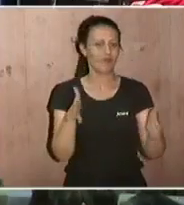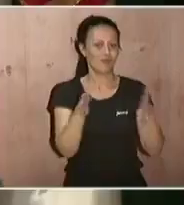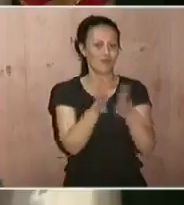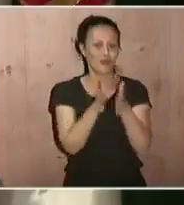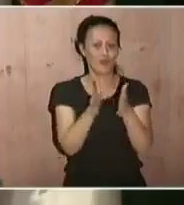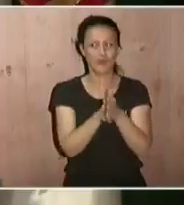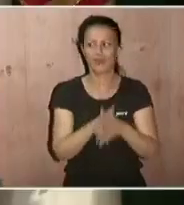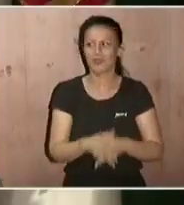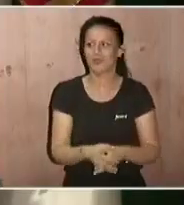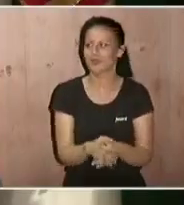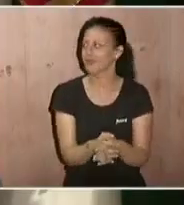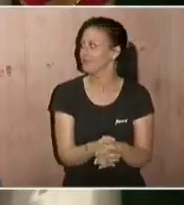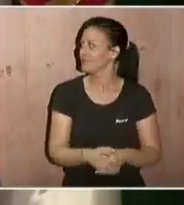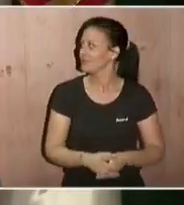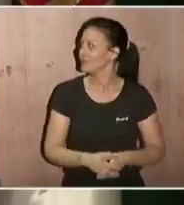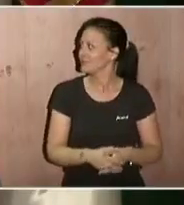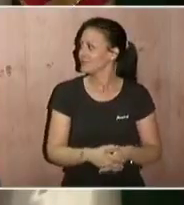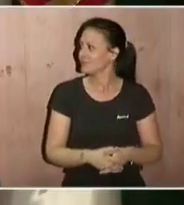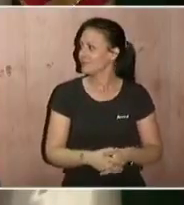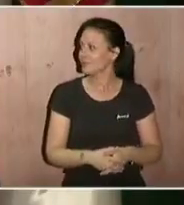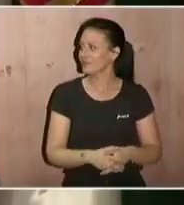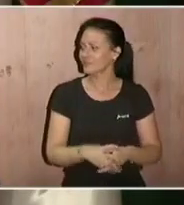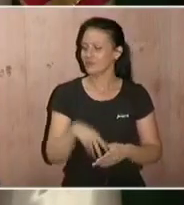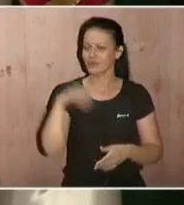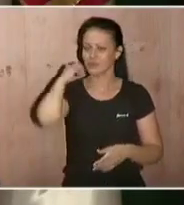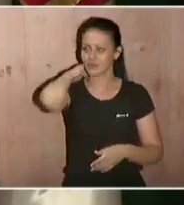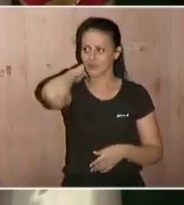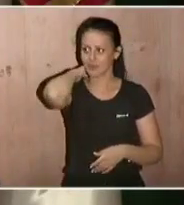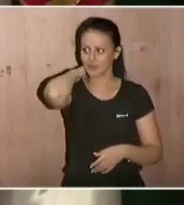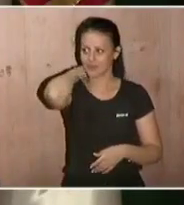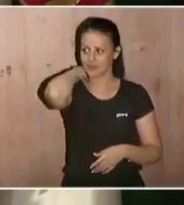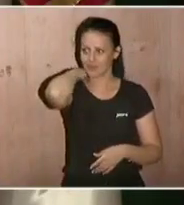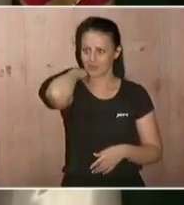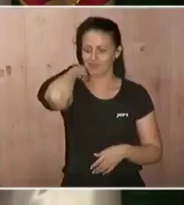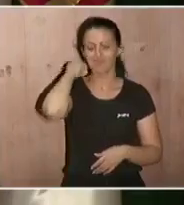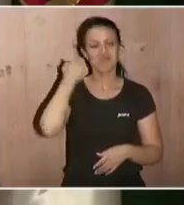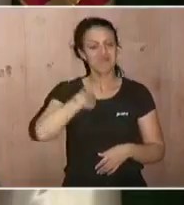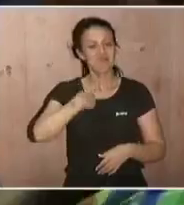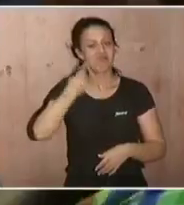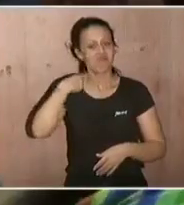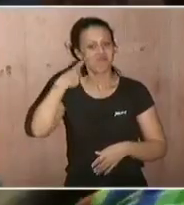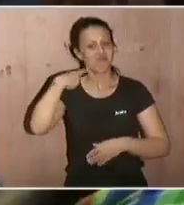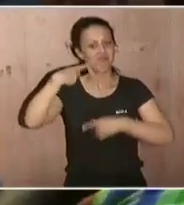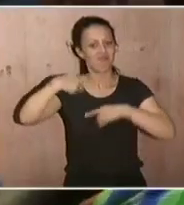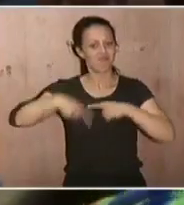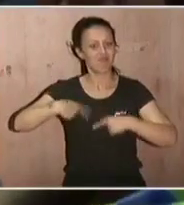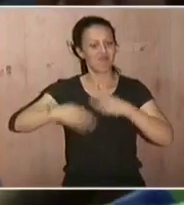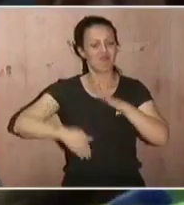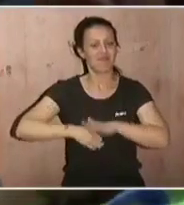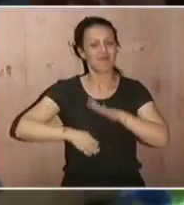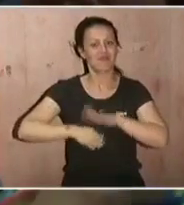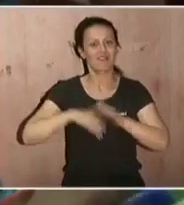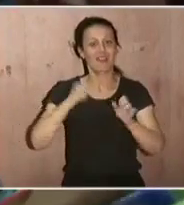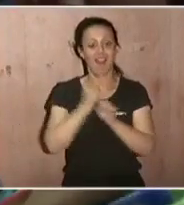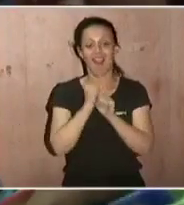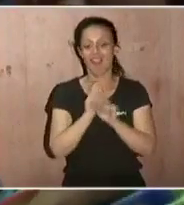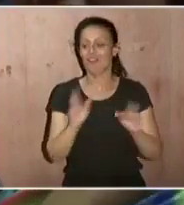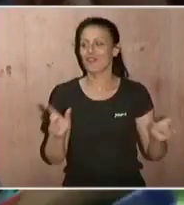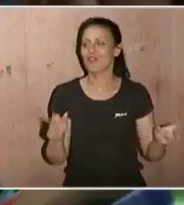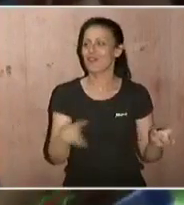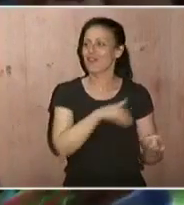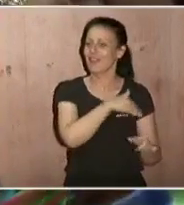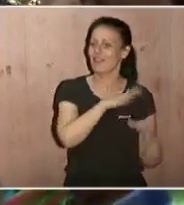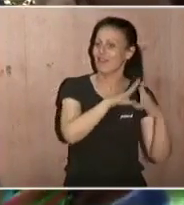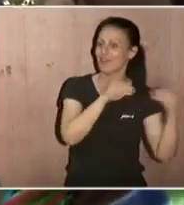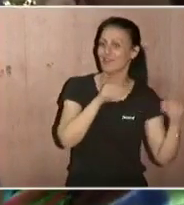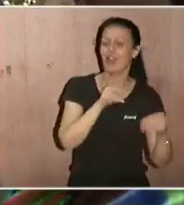ese fue el cambio. Bueno, el caso es que yo, siguiendo mi costumbre de trabajar diariamente en la facultad, llegado el 1 de septiembre,